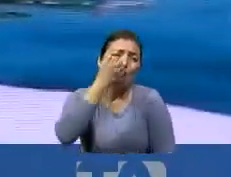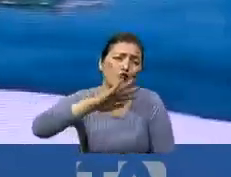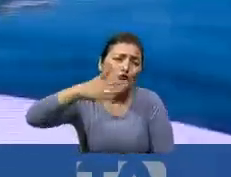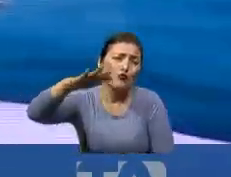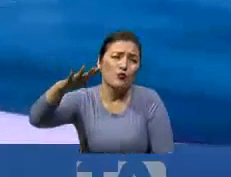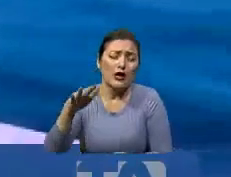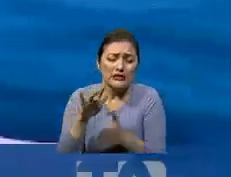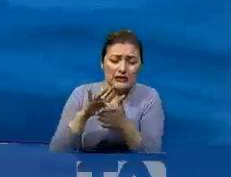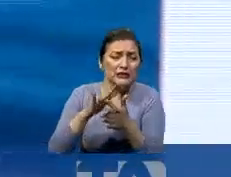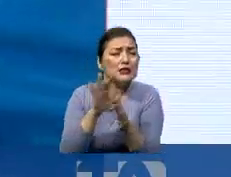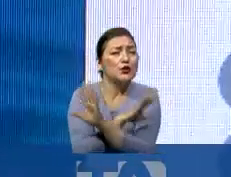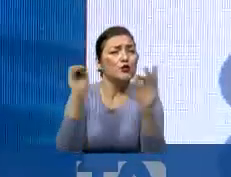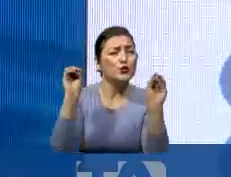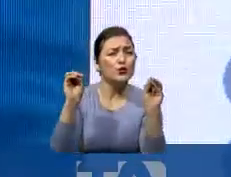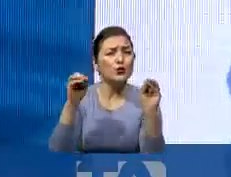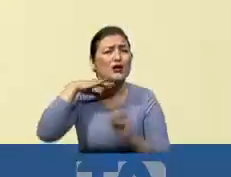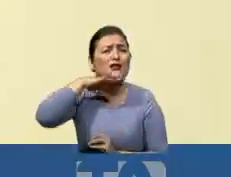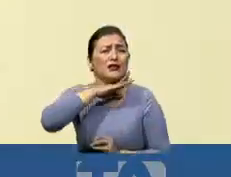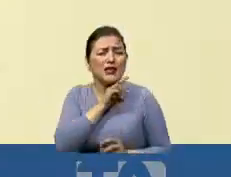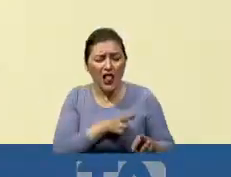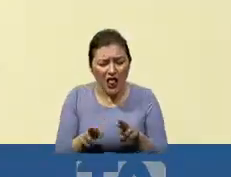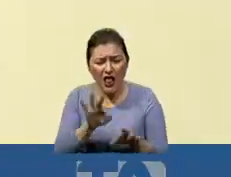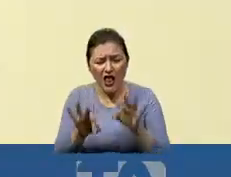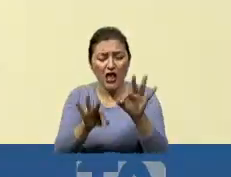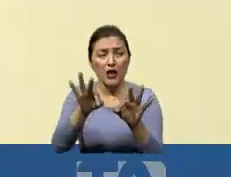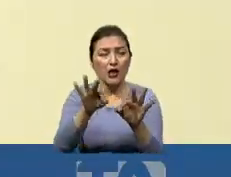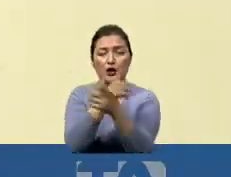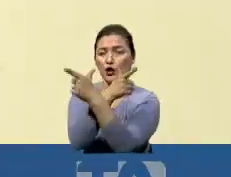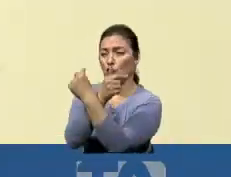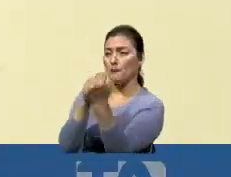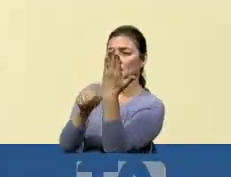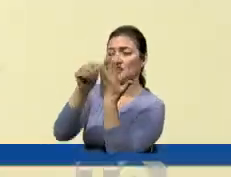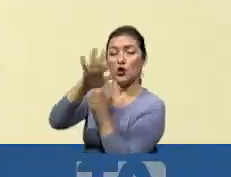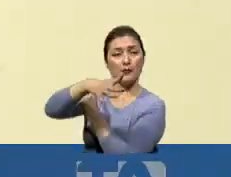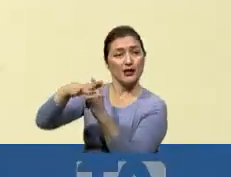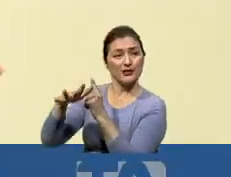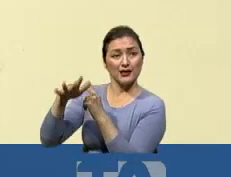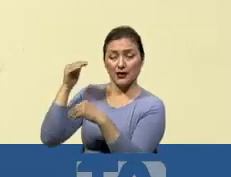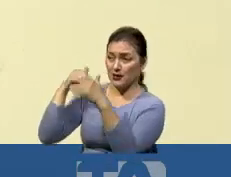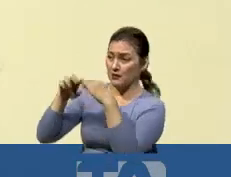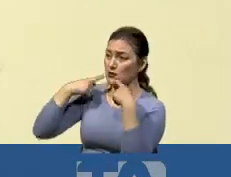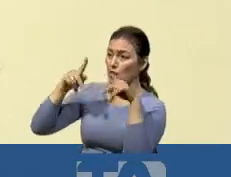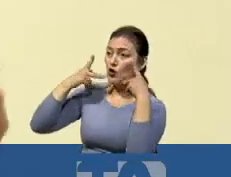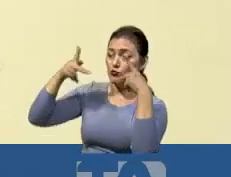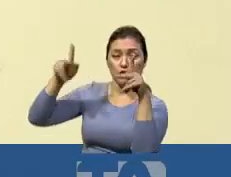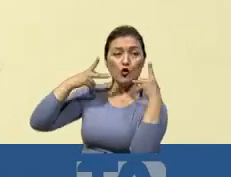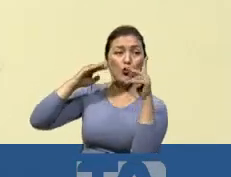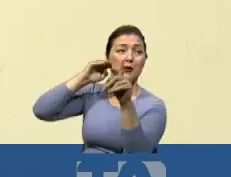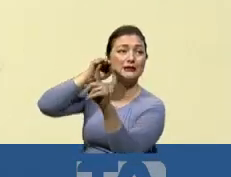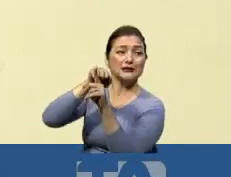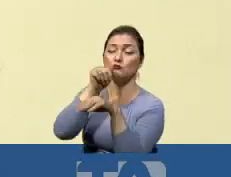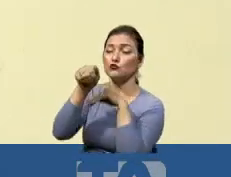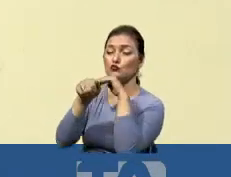en peligro de extinción por la contaminación de ríos le enviamos tweets al ministerio ambiente por ejemplo tanto públicos como mensajes privados